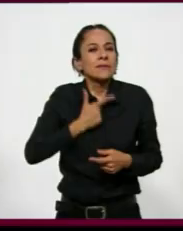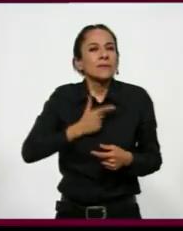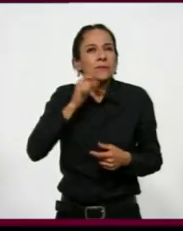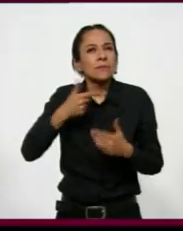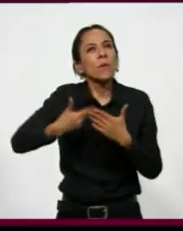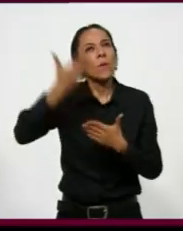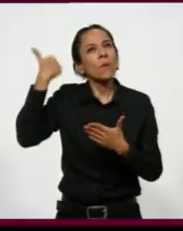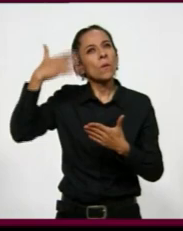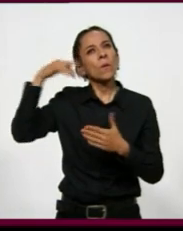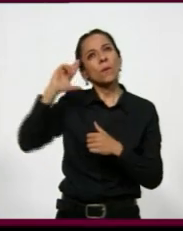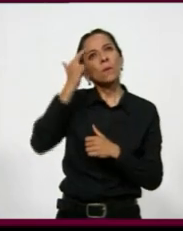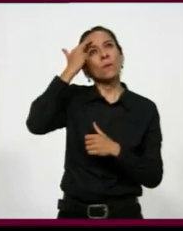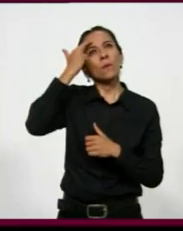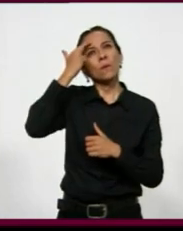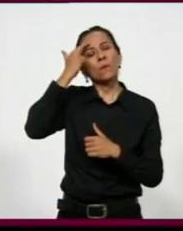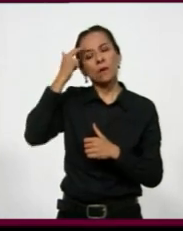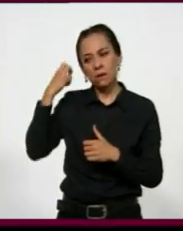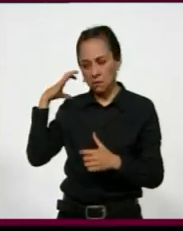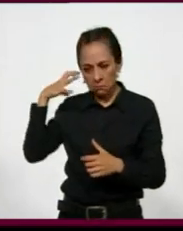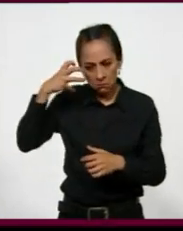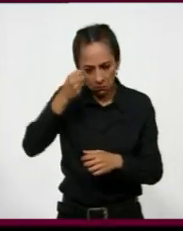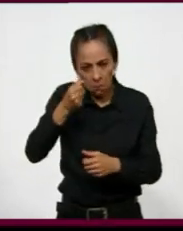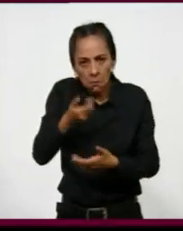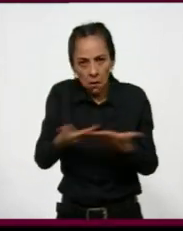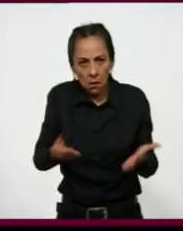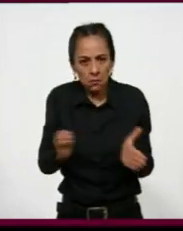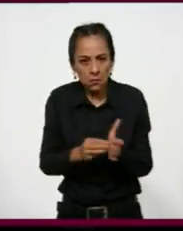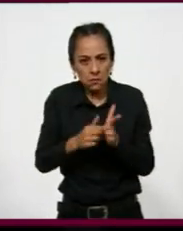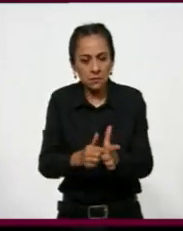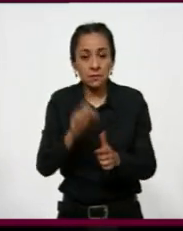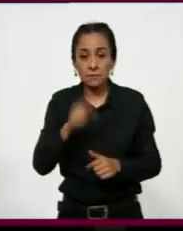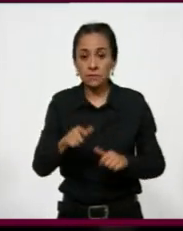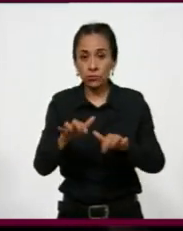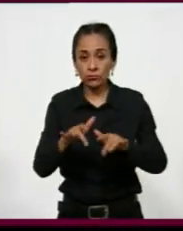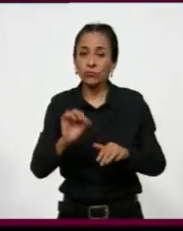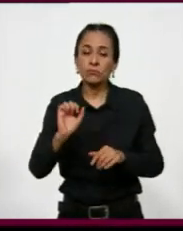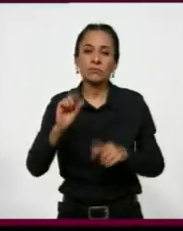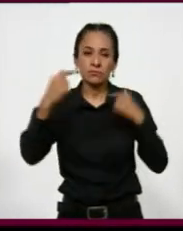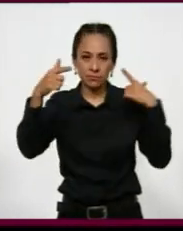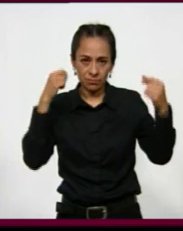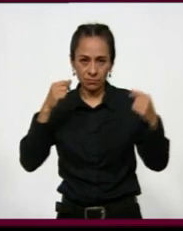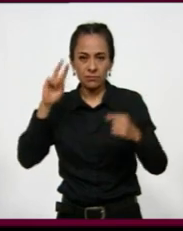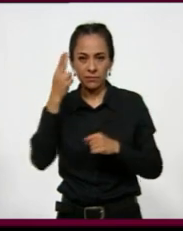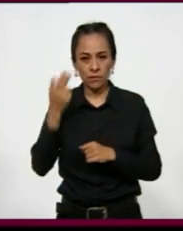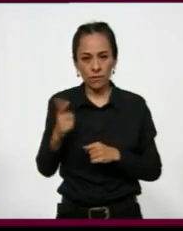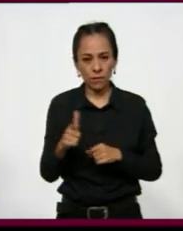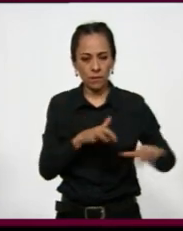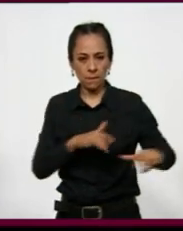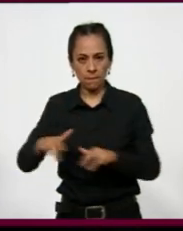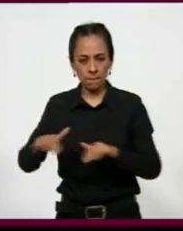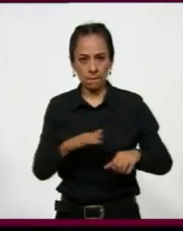actual. En la sala de consejo universitario, un egresado de la Universidad de Guanajuato al piano, Braulio